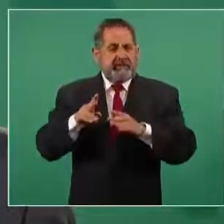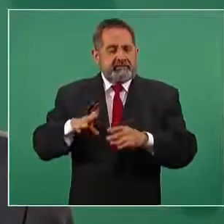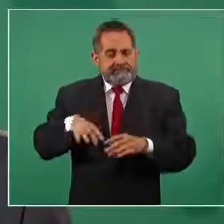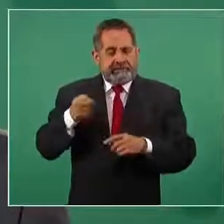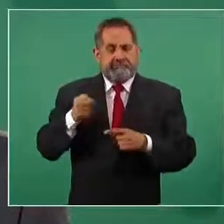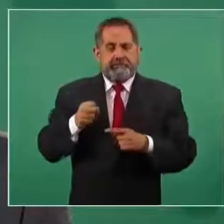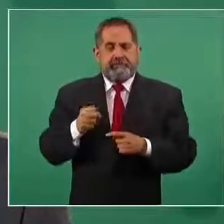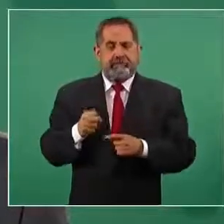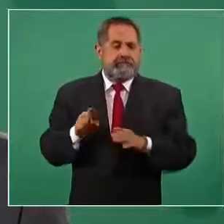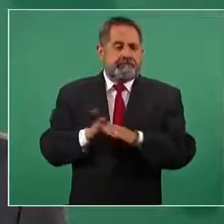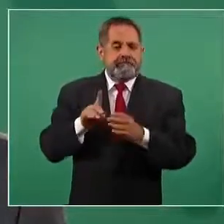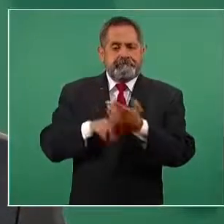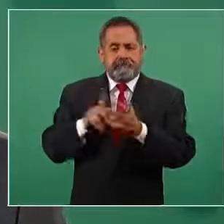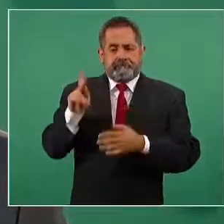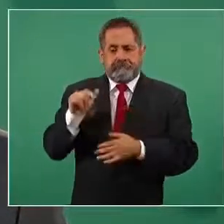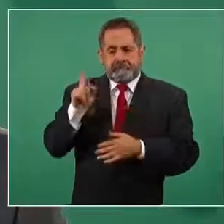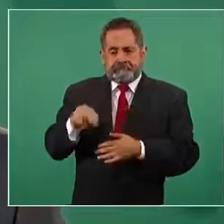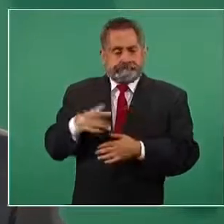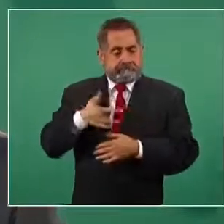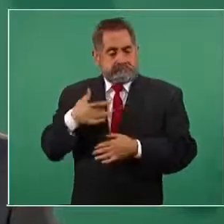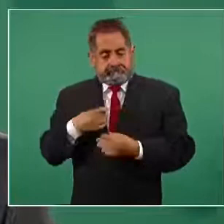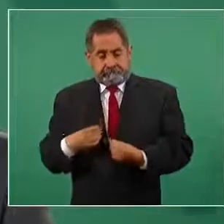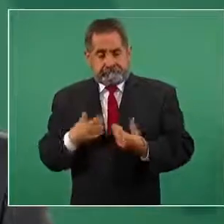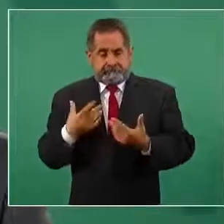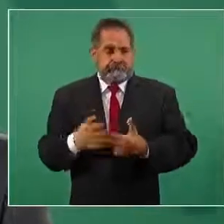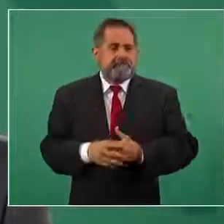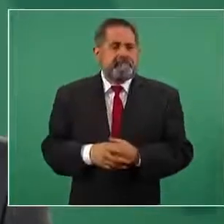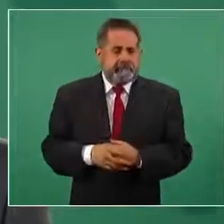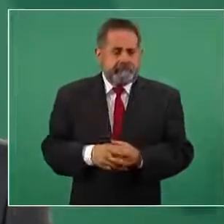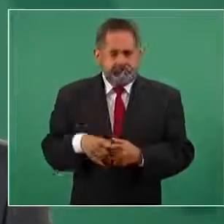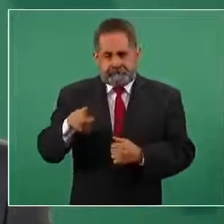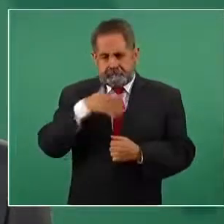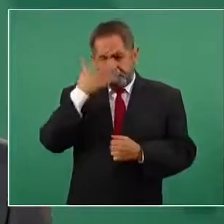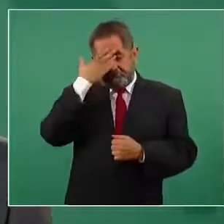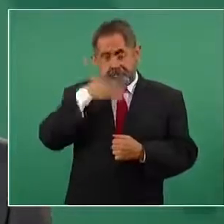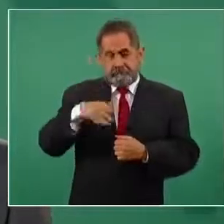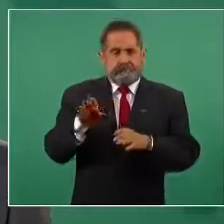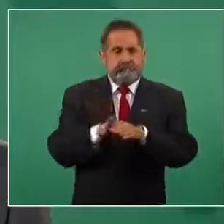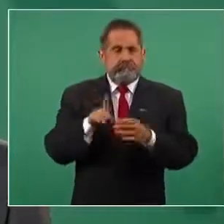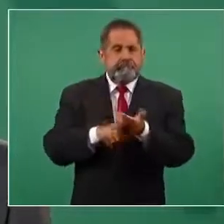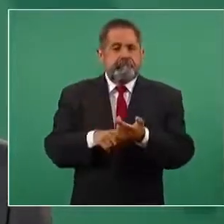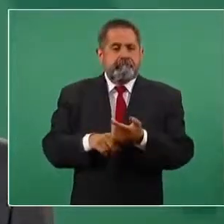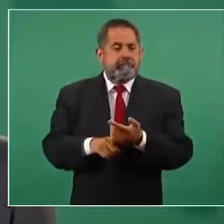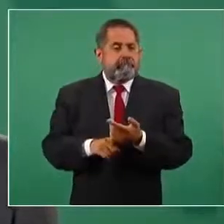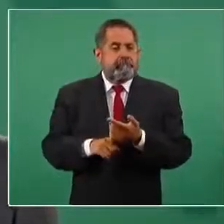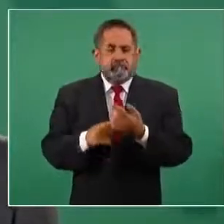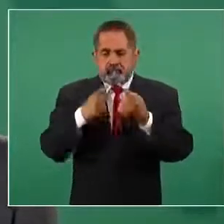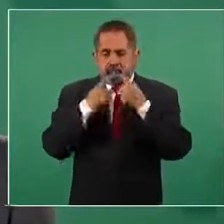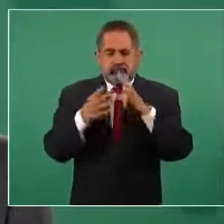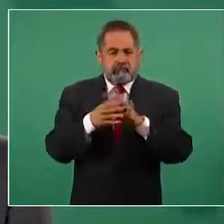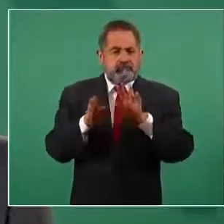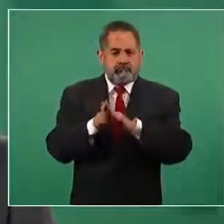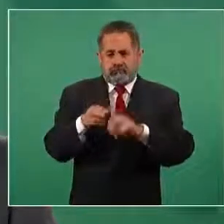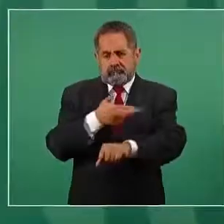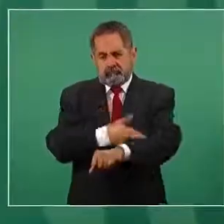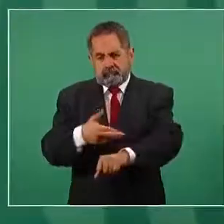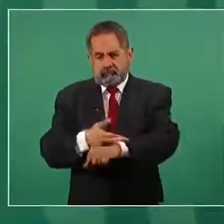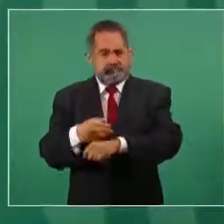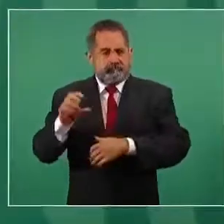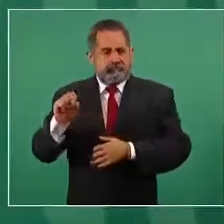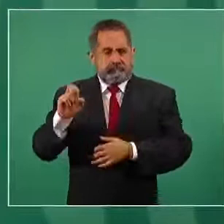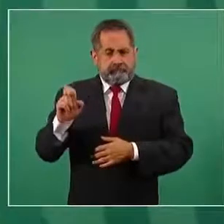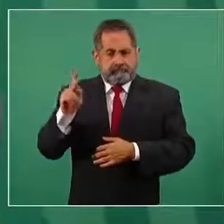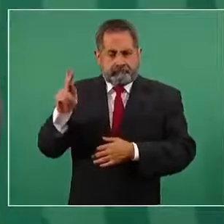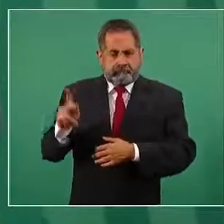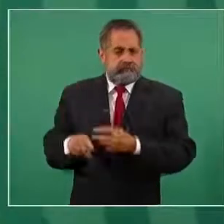recuperación y la estabilización emocional. Ahora, como usted bien señalaba, en la cooperación que tenemos con la Secretaría de Educación